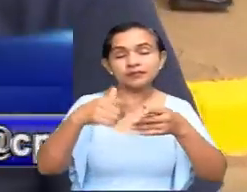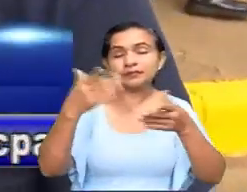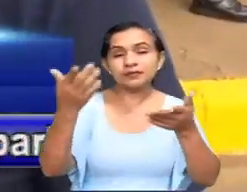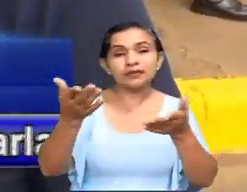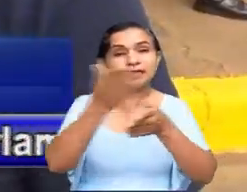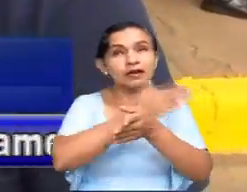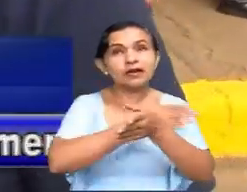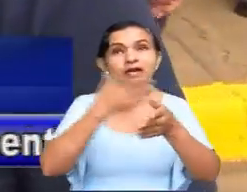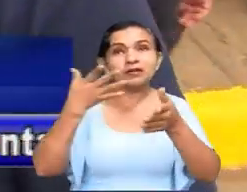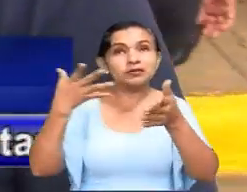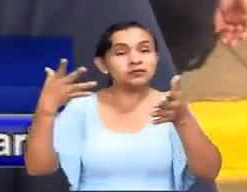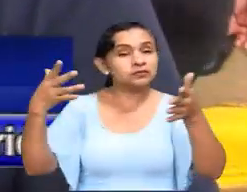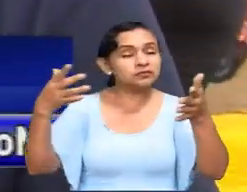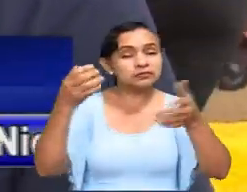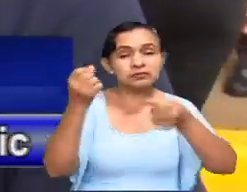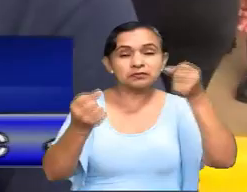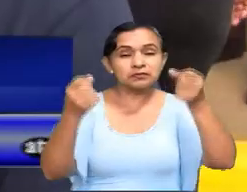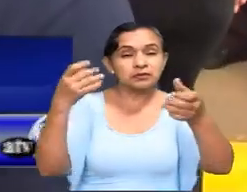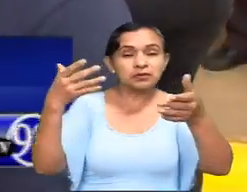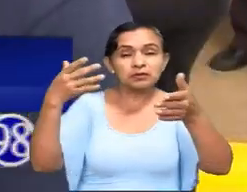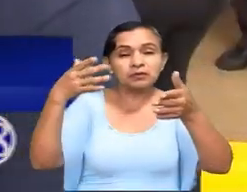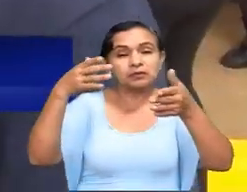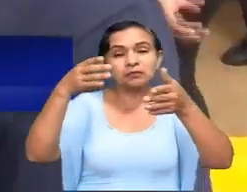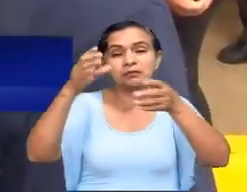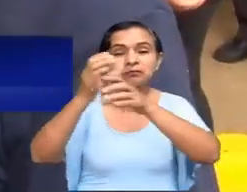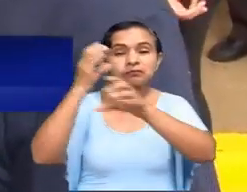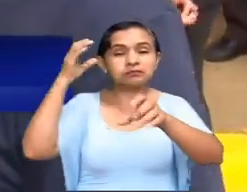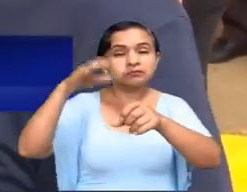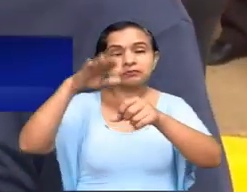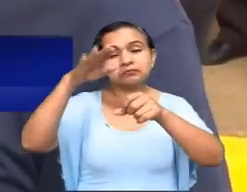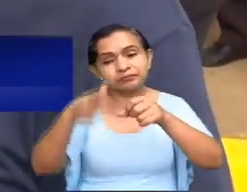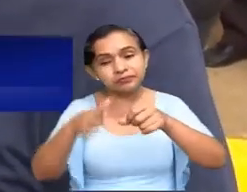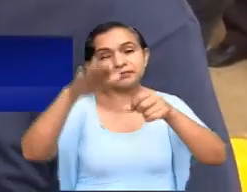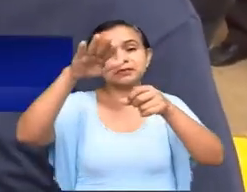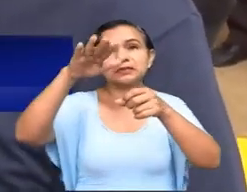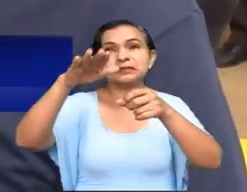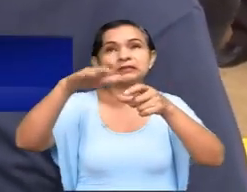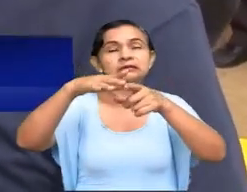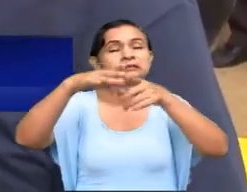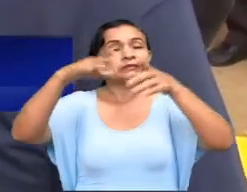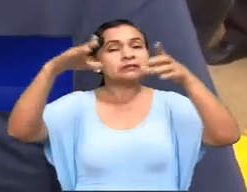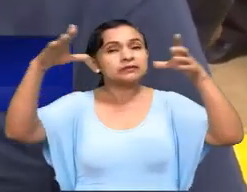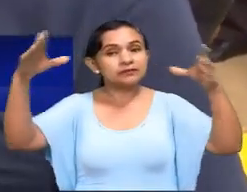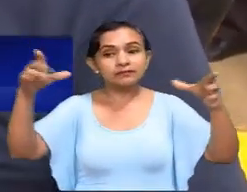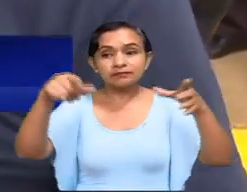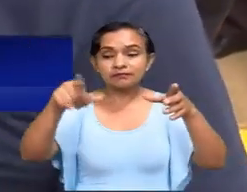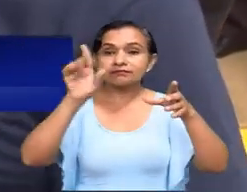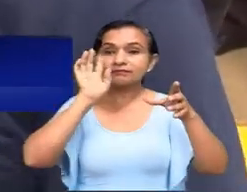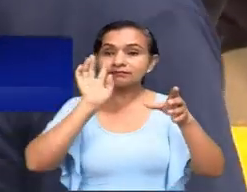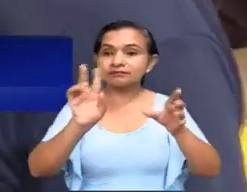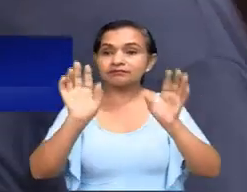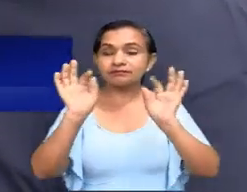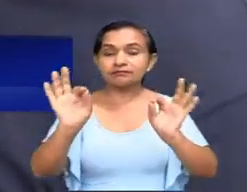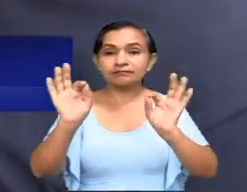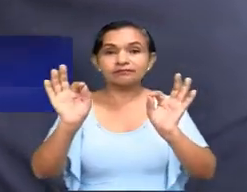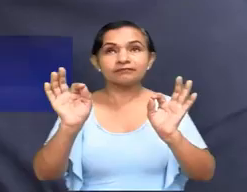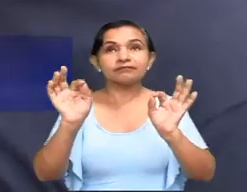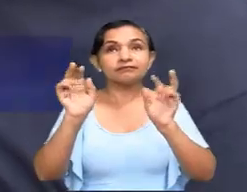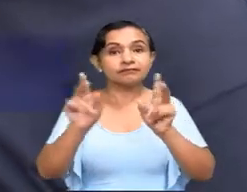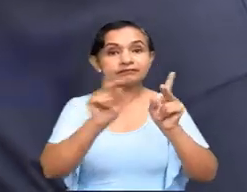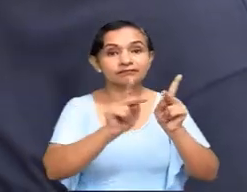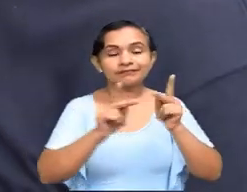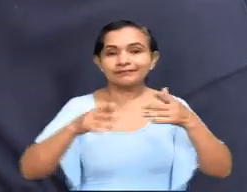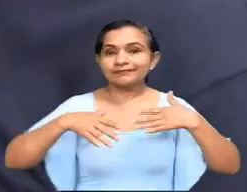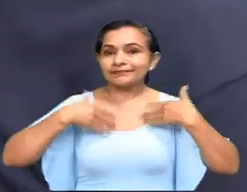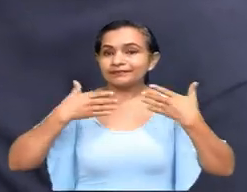los accidentes de los vehículos, los buses se iban a cada rato. Eso era un bocón, mira. Ahorita pues que ya estamos aquí, ya la inundación, esta gente se le